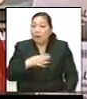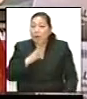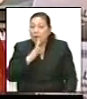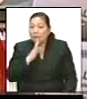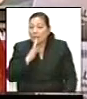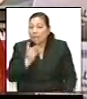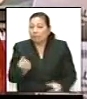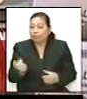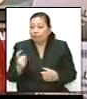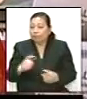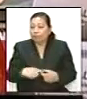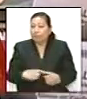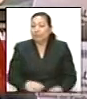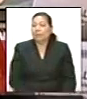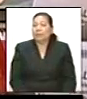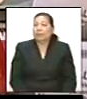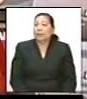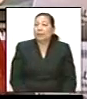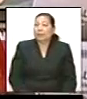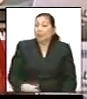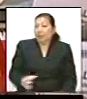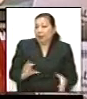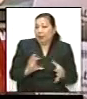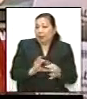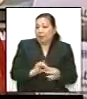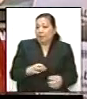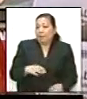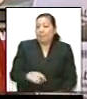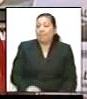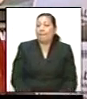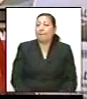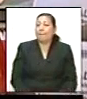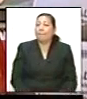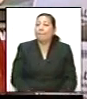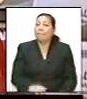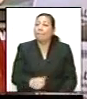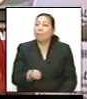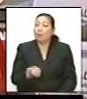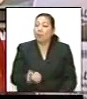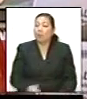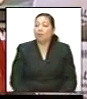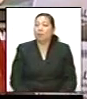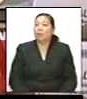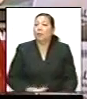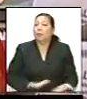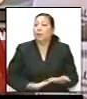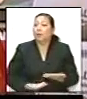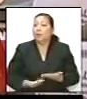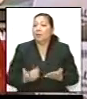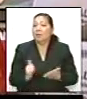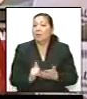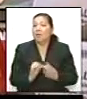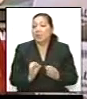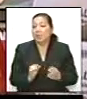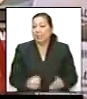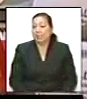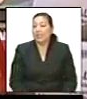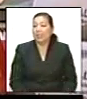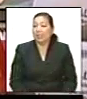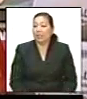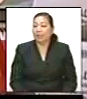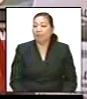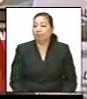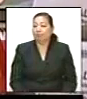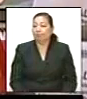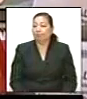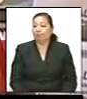la Alianza del Pacífico con este otro espacio comercial, que por cierto es más